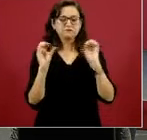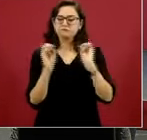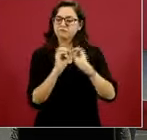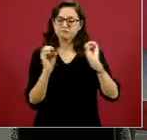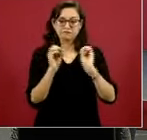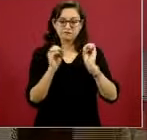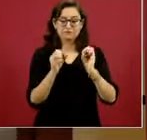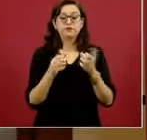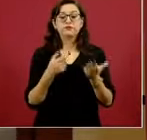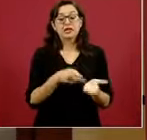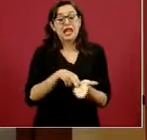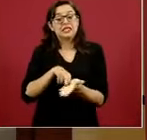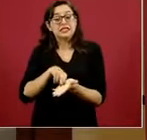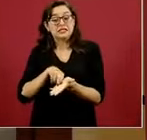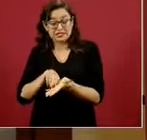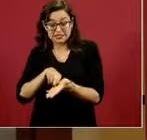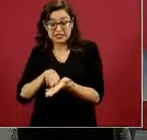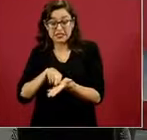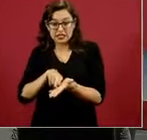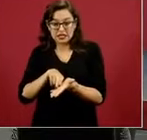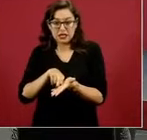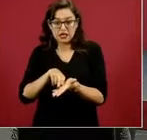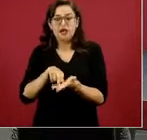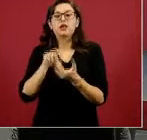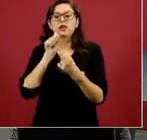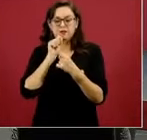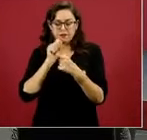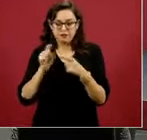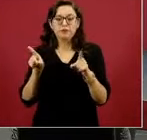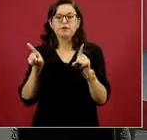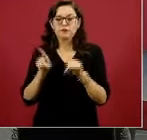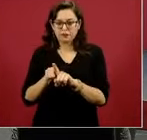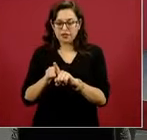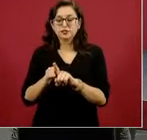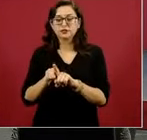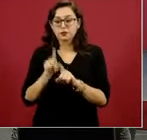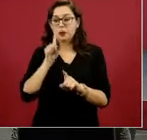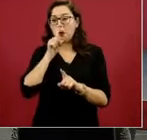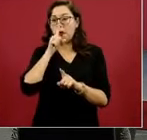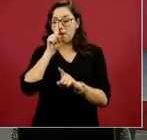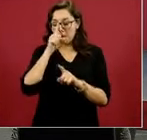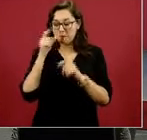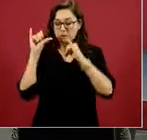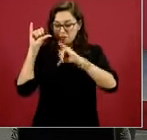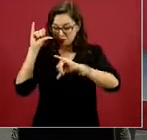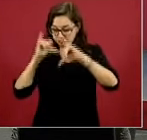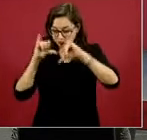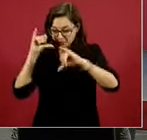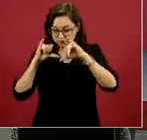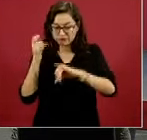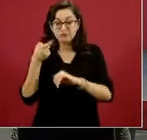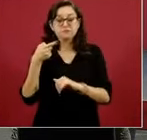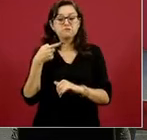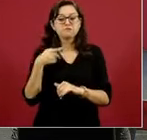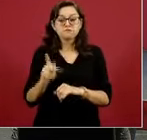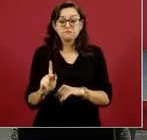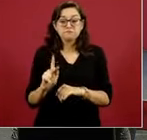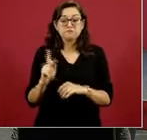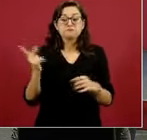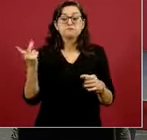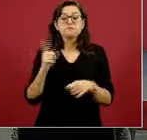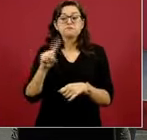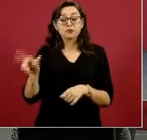color negro tenemos aquellos que también cumplieron con los criterios, se les tomó muestra, pero por diferentes razones que ya ha explicado ampliamente